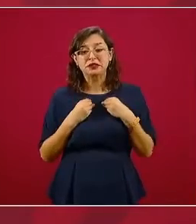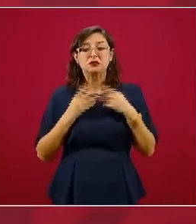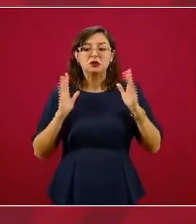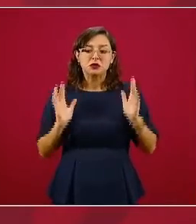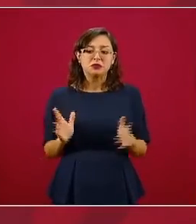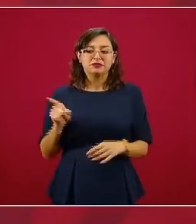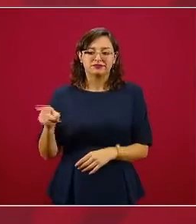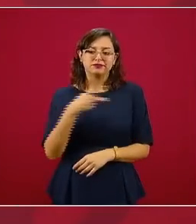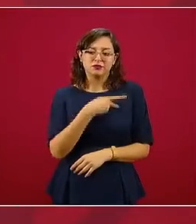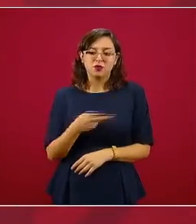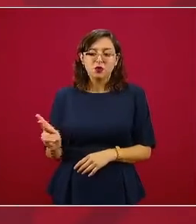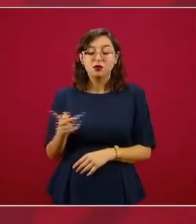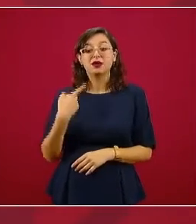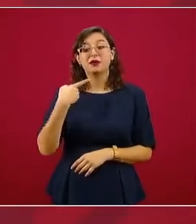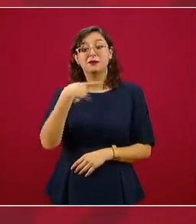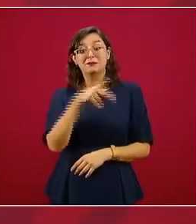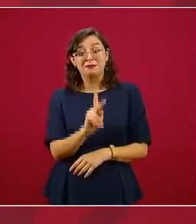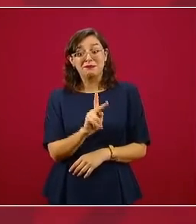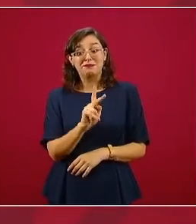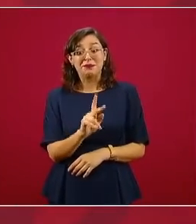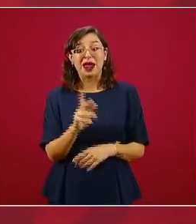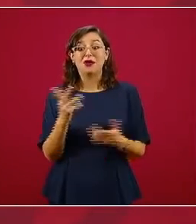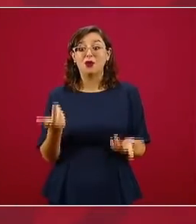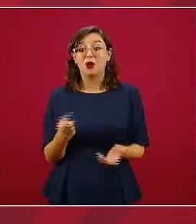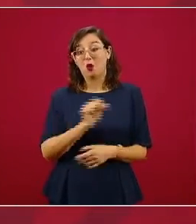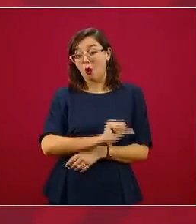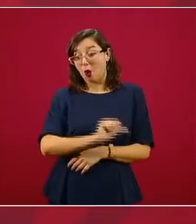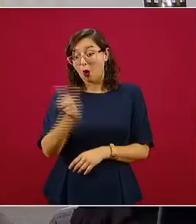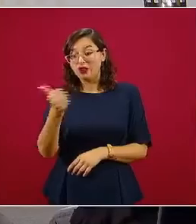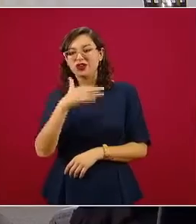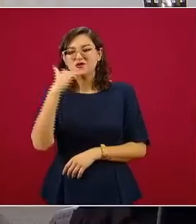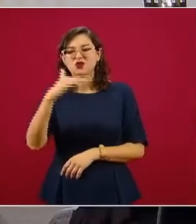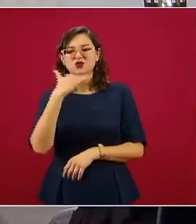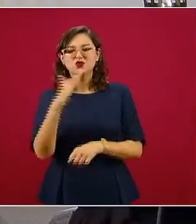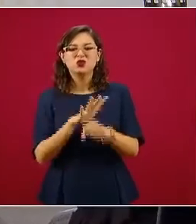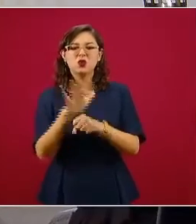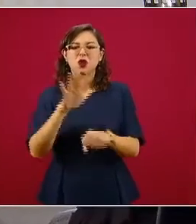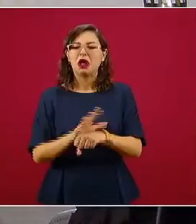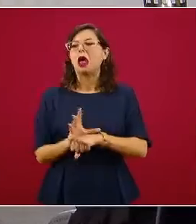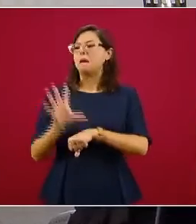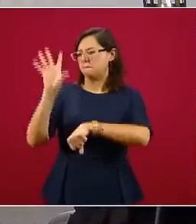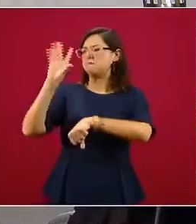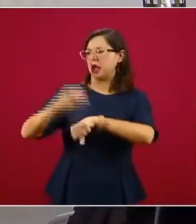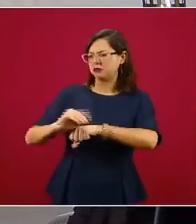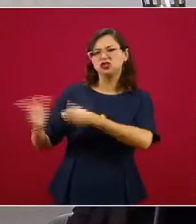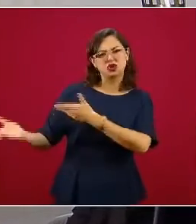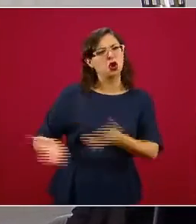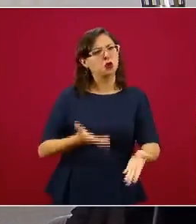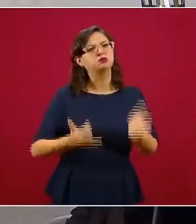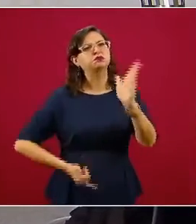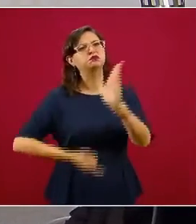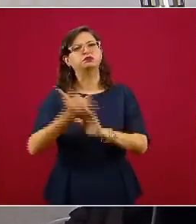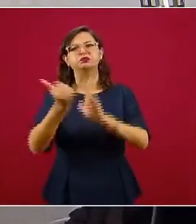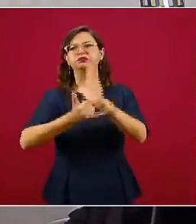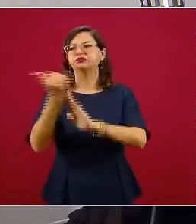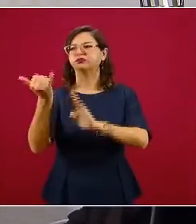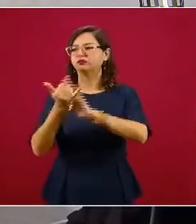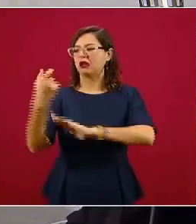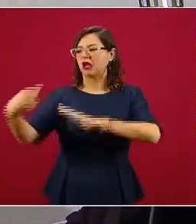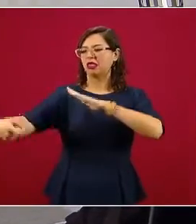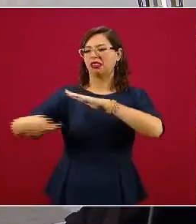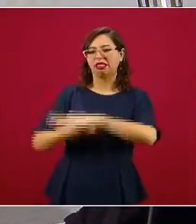autorización de construcción en una zona de riesgo, una zona inundable de manera inadecuada, eso incrementa el riesgo también.